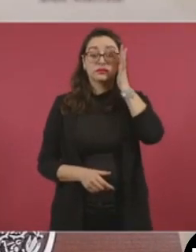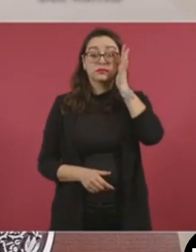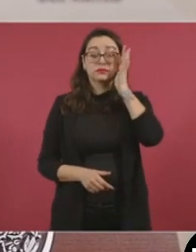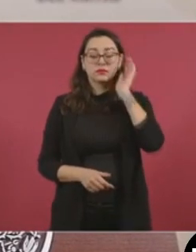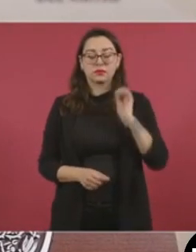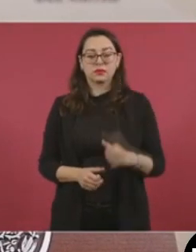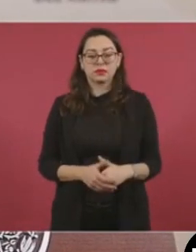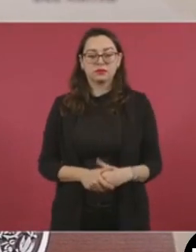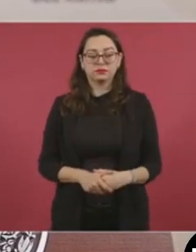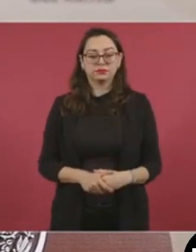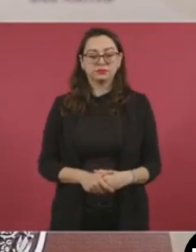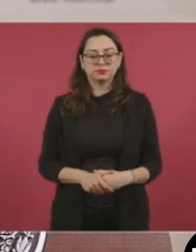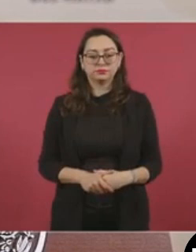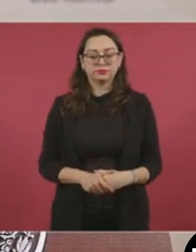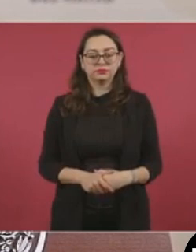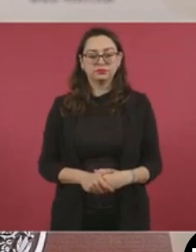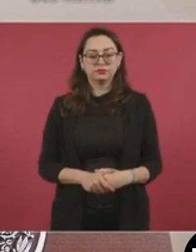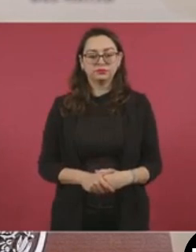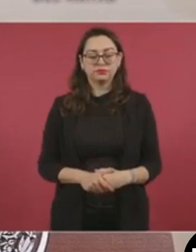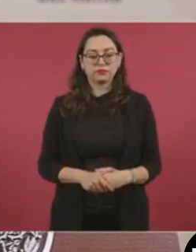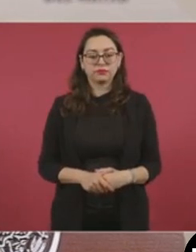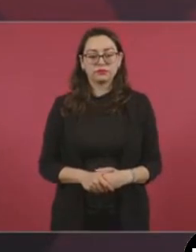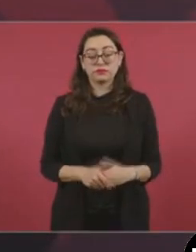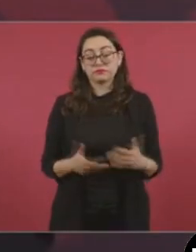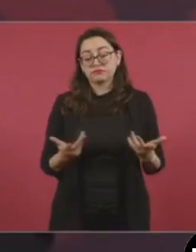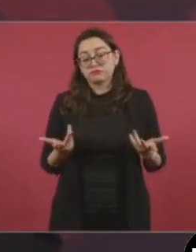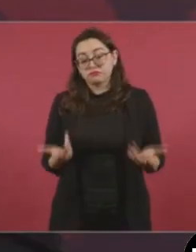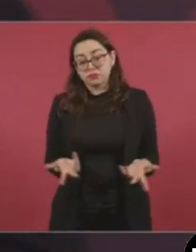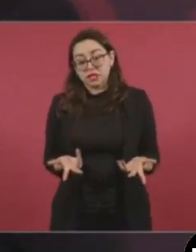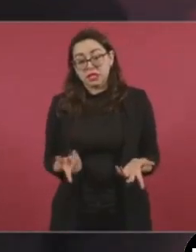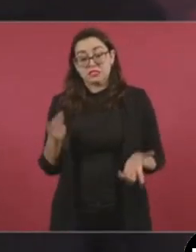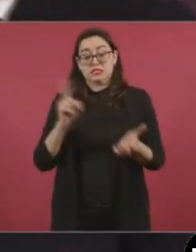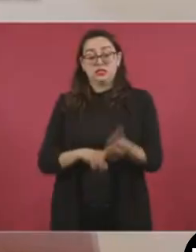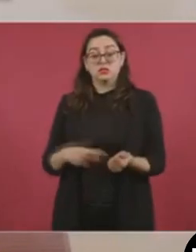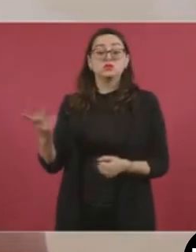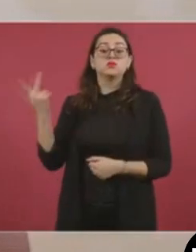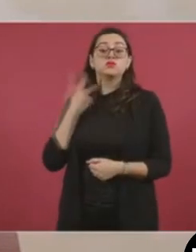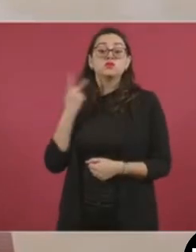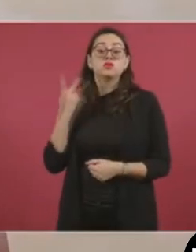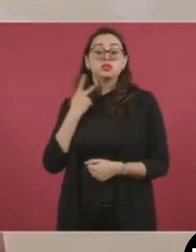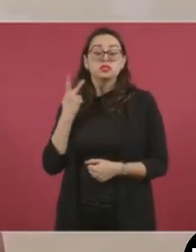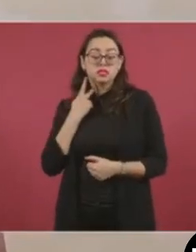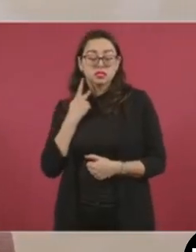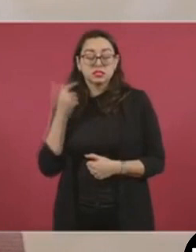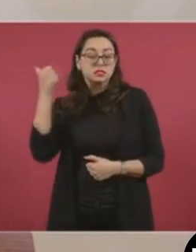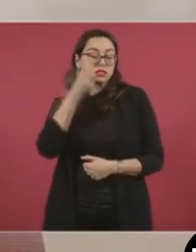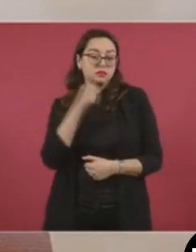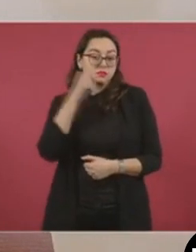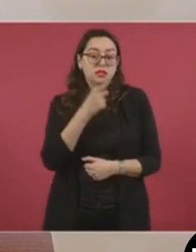en el argot del poder es que los crímenes de Estado